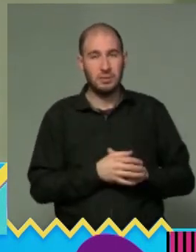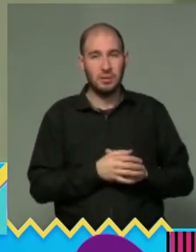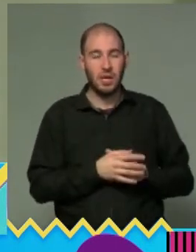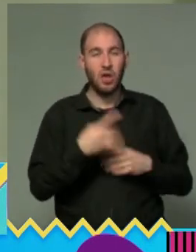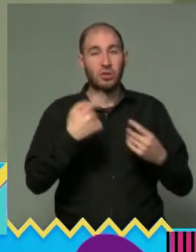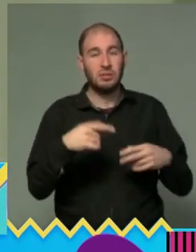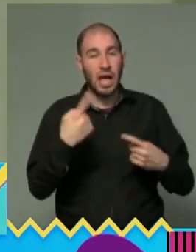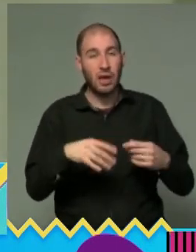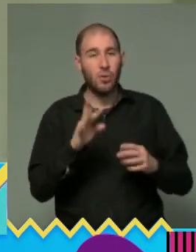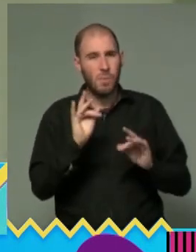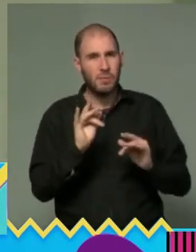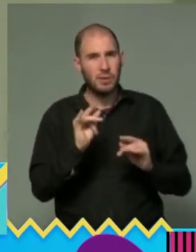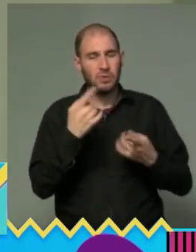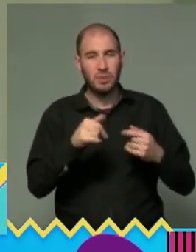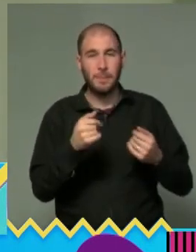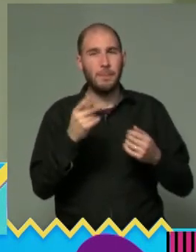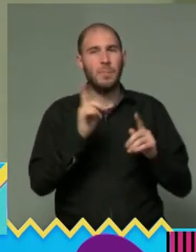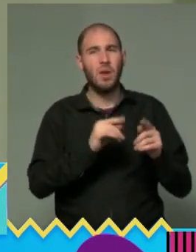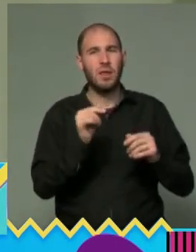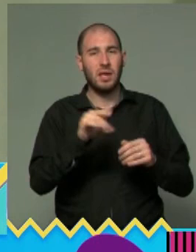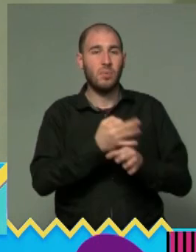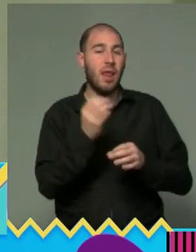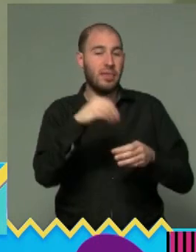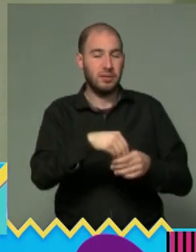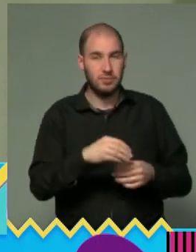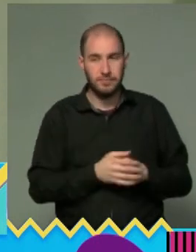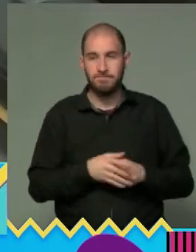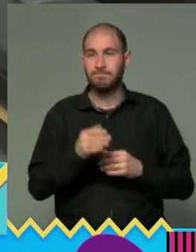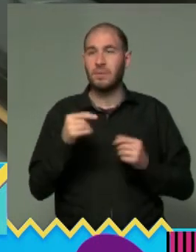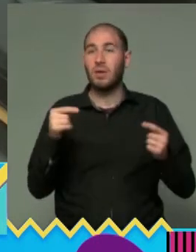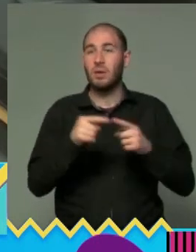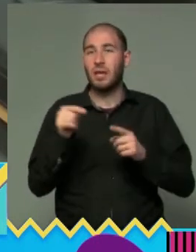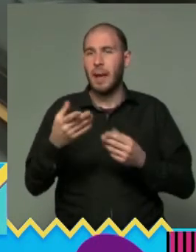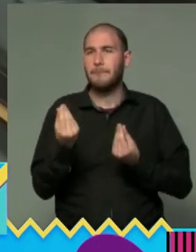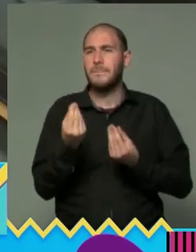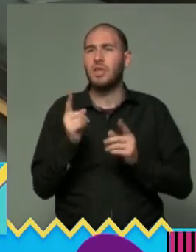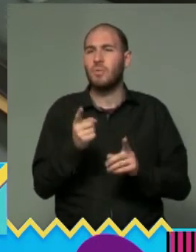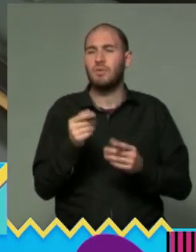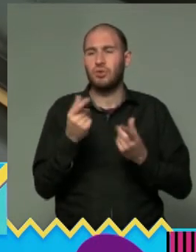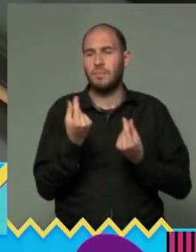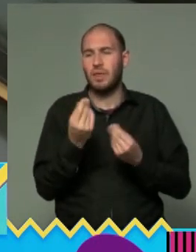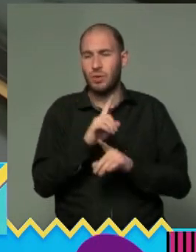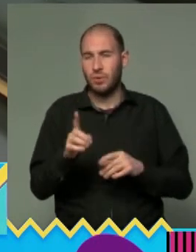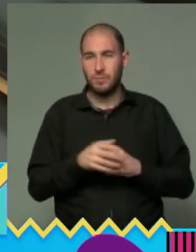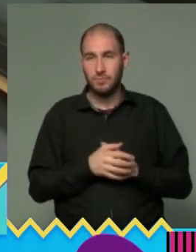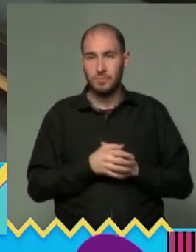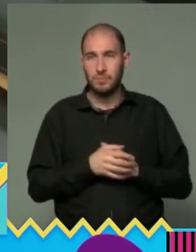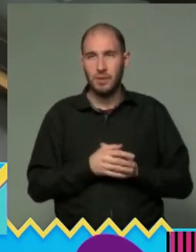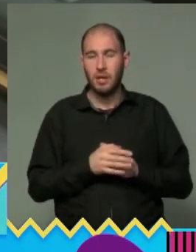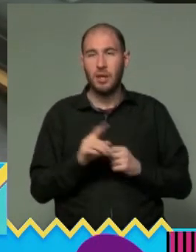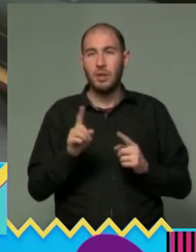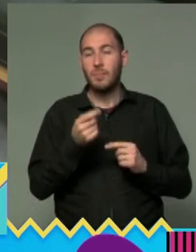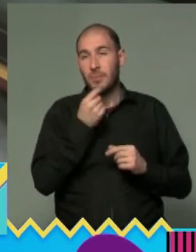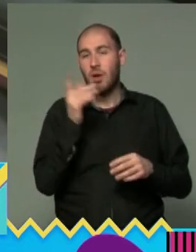le pasa algo delicado, lo más probable es que sea en la escuela. Sí, la idea no es tenerle miedo al docente, no por